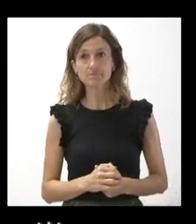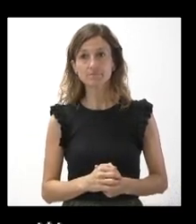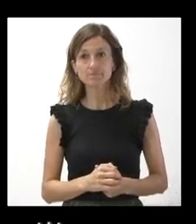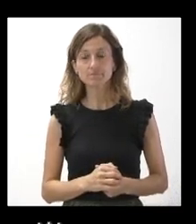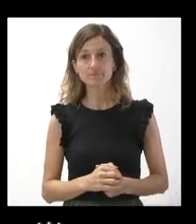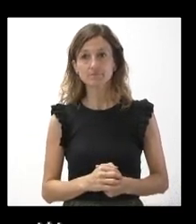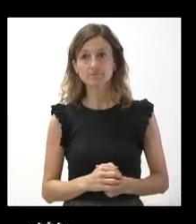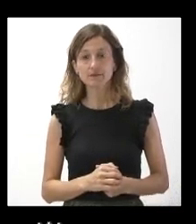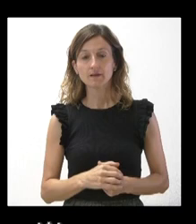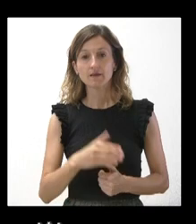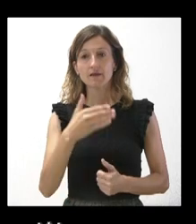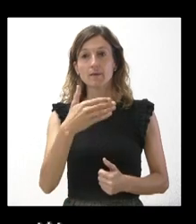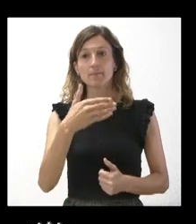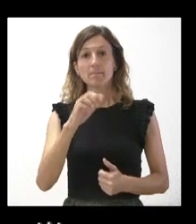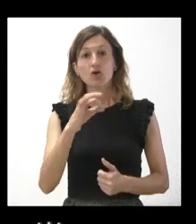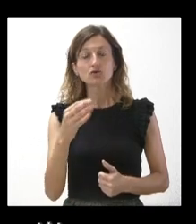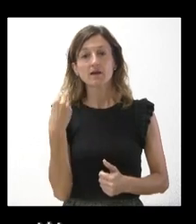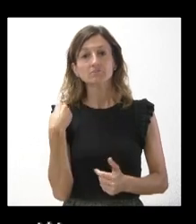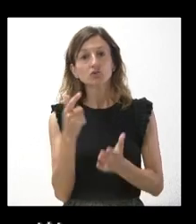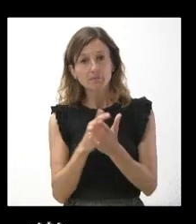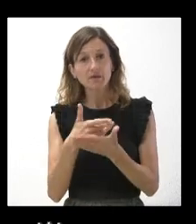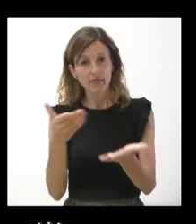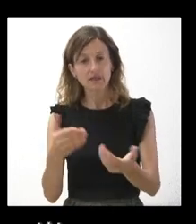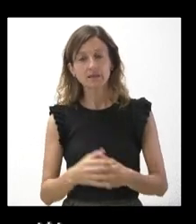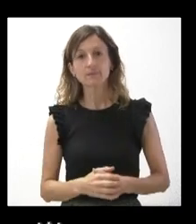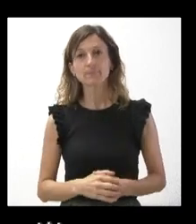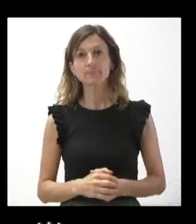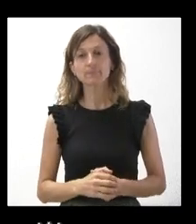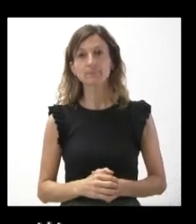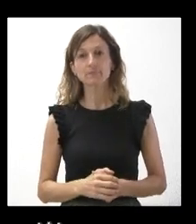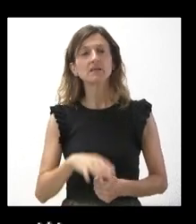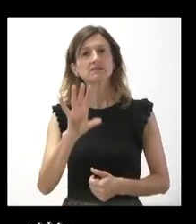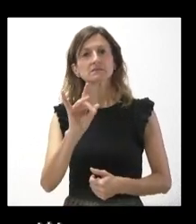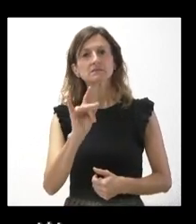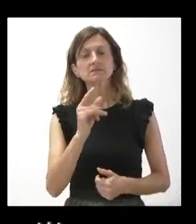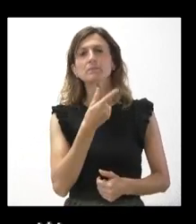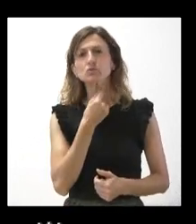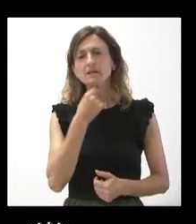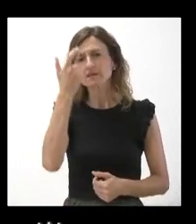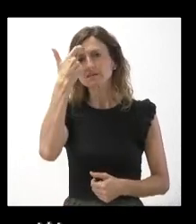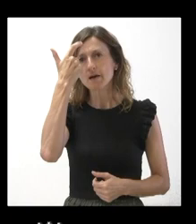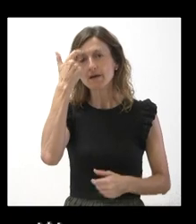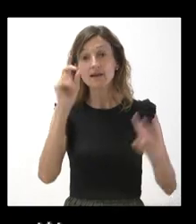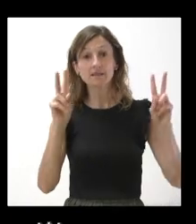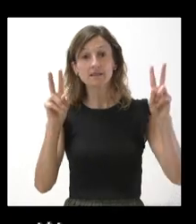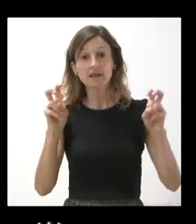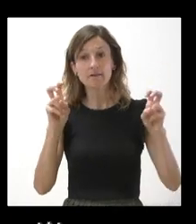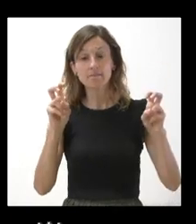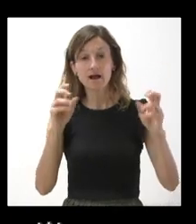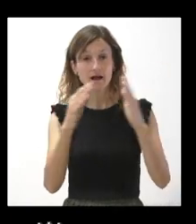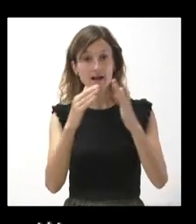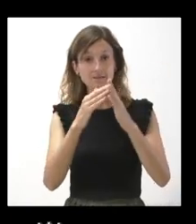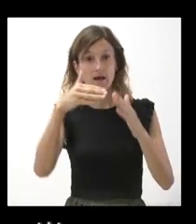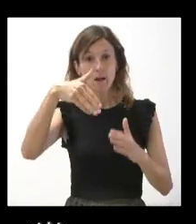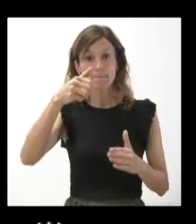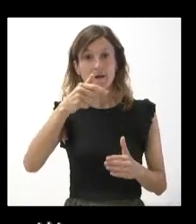Begoña nos pedía de nuevo repreguntar. Adelante. Sí, me gustaría saber sobre el tema de la de casa de Antonio